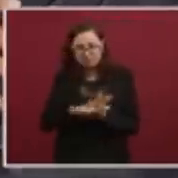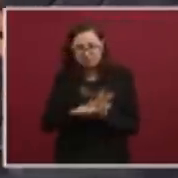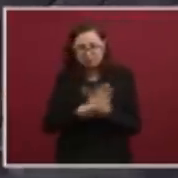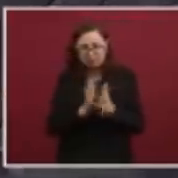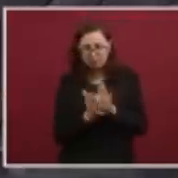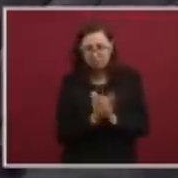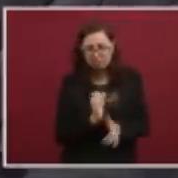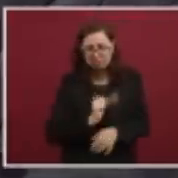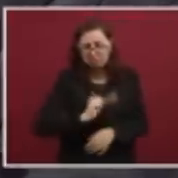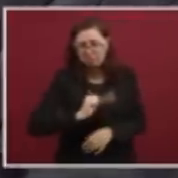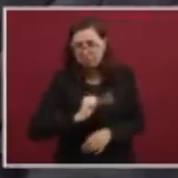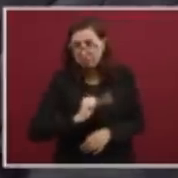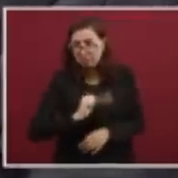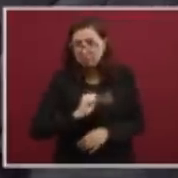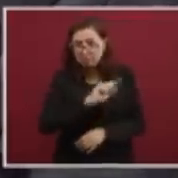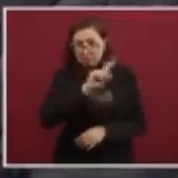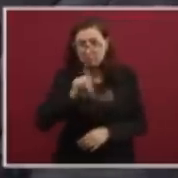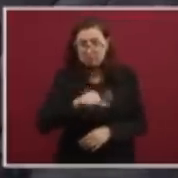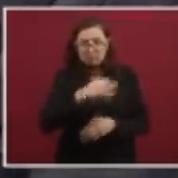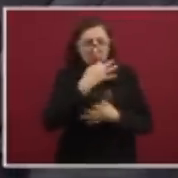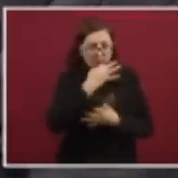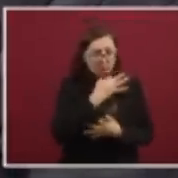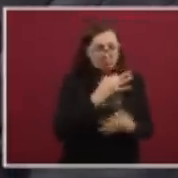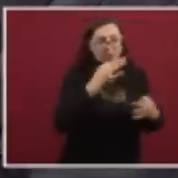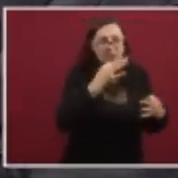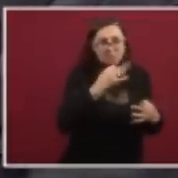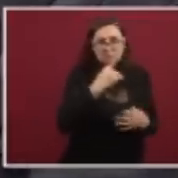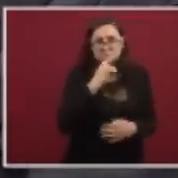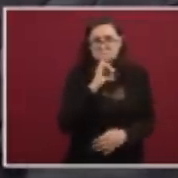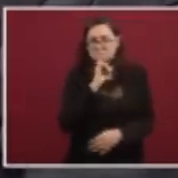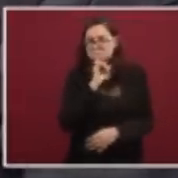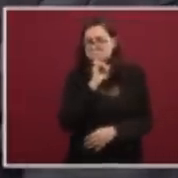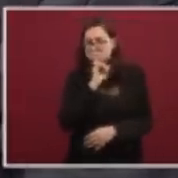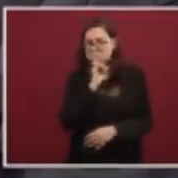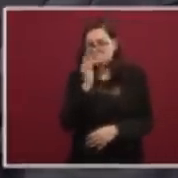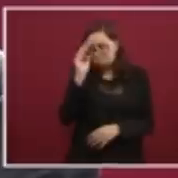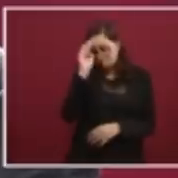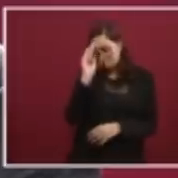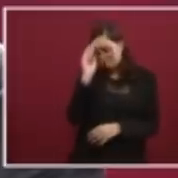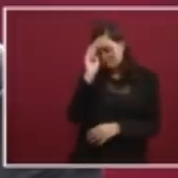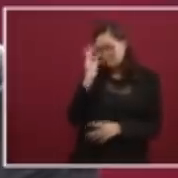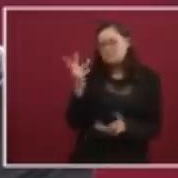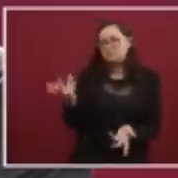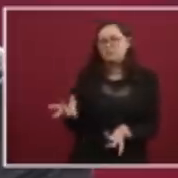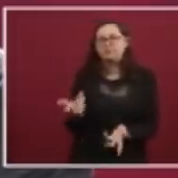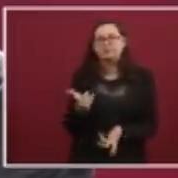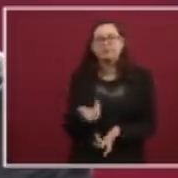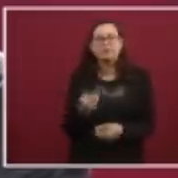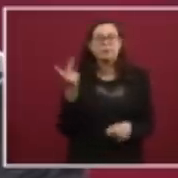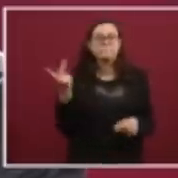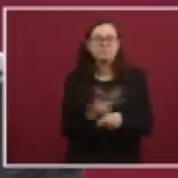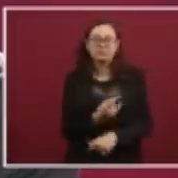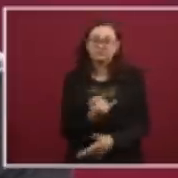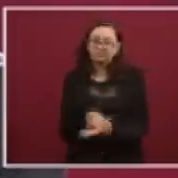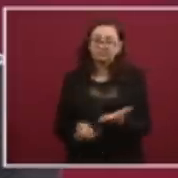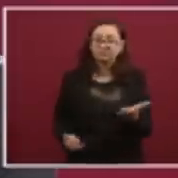que pasó inadvertida una resolución, sino